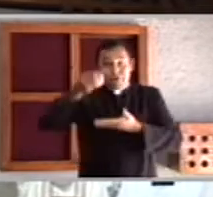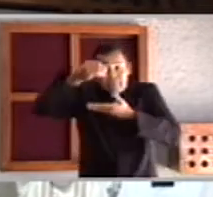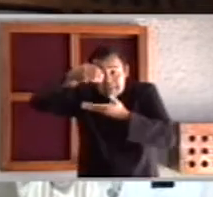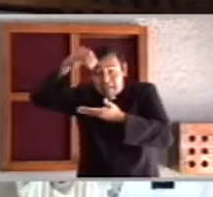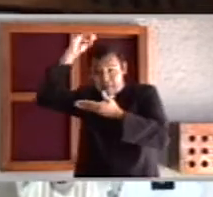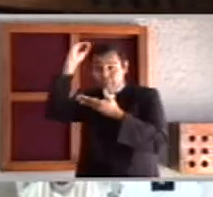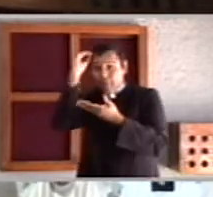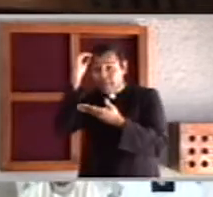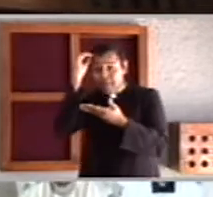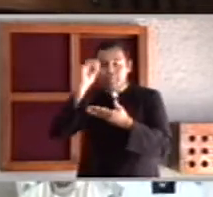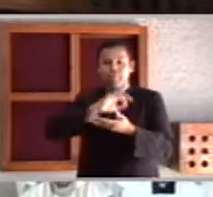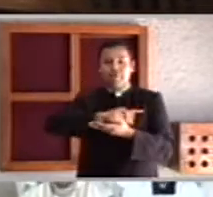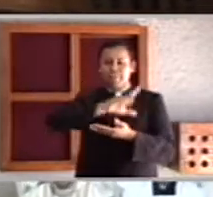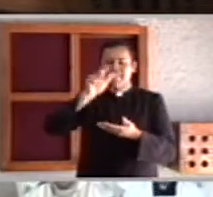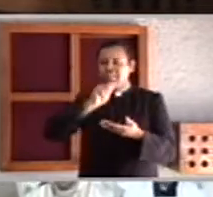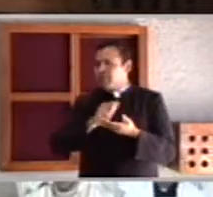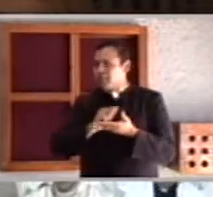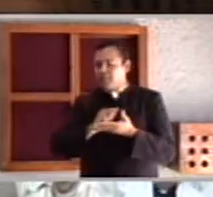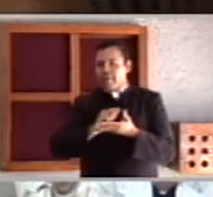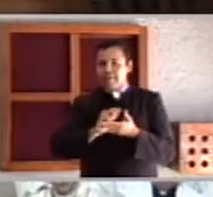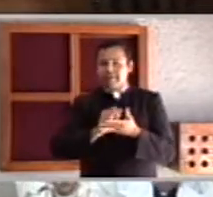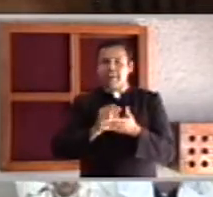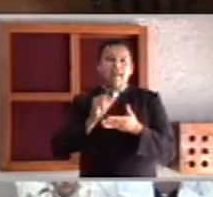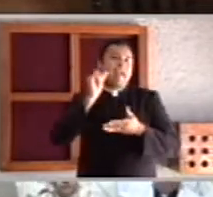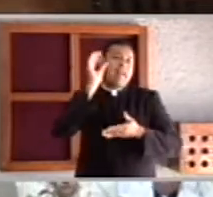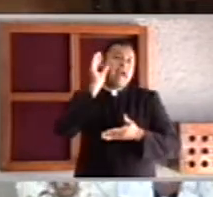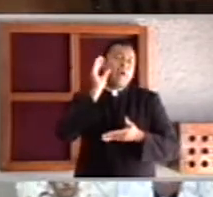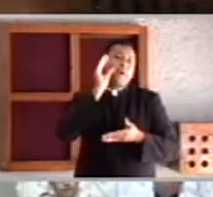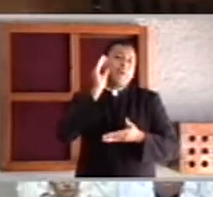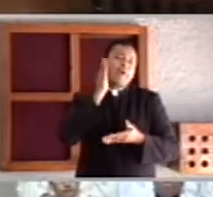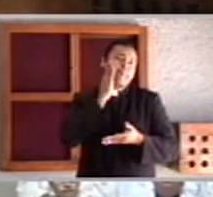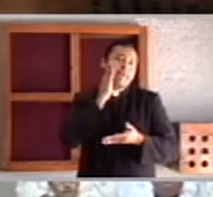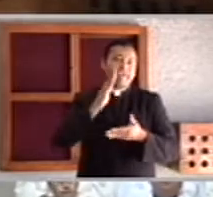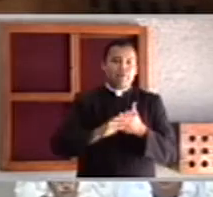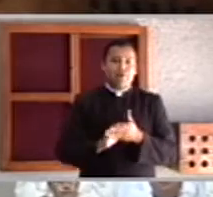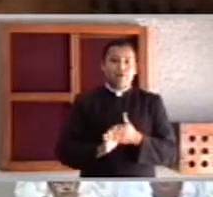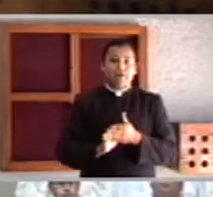aquí en el sacramento del orden.